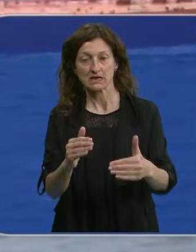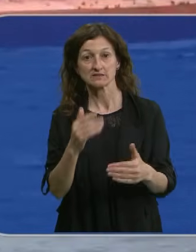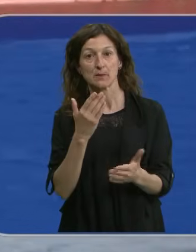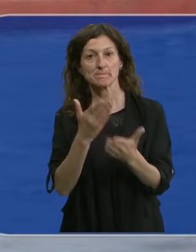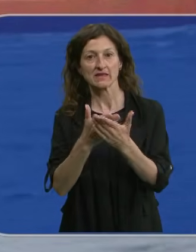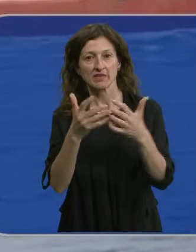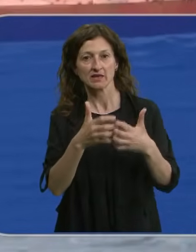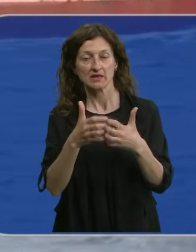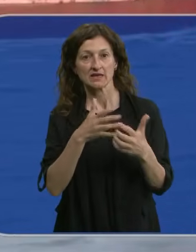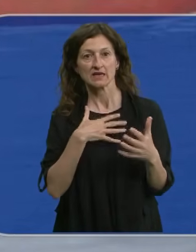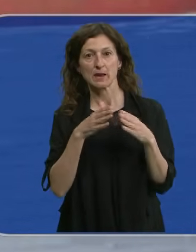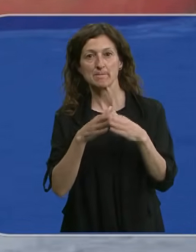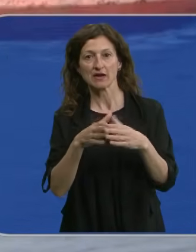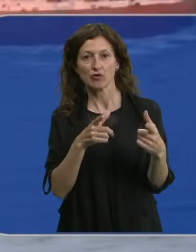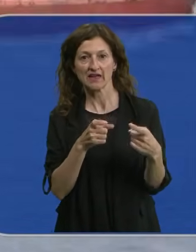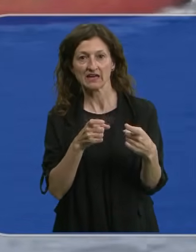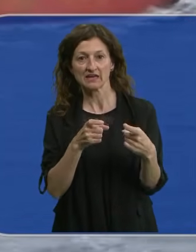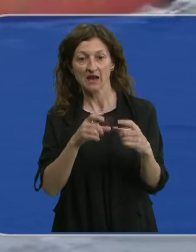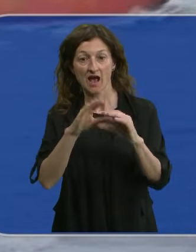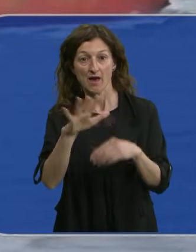Estados Unidos que retire sus barcos de guerra del Golfo Pérsico